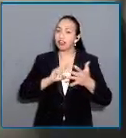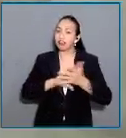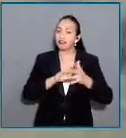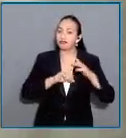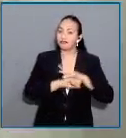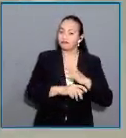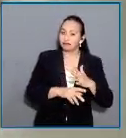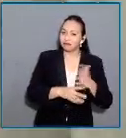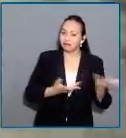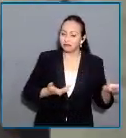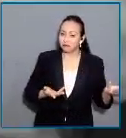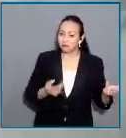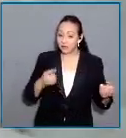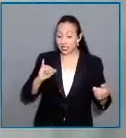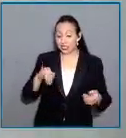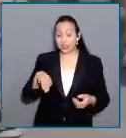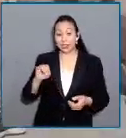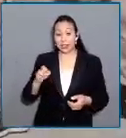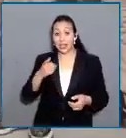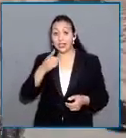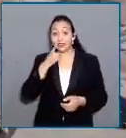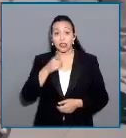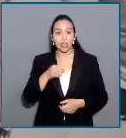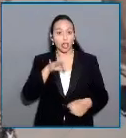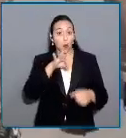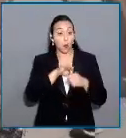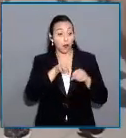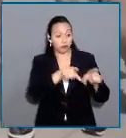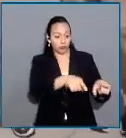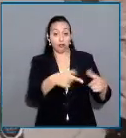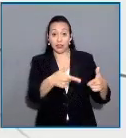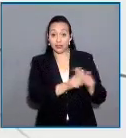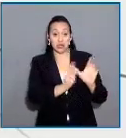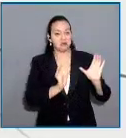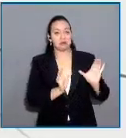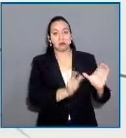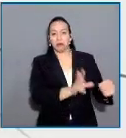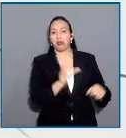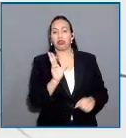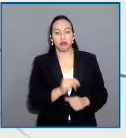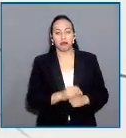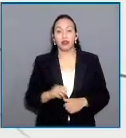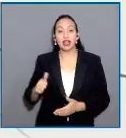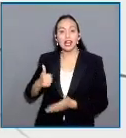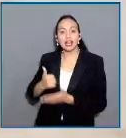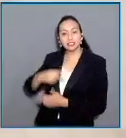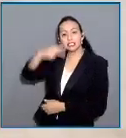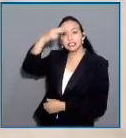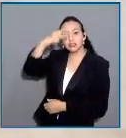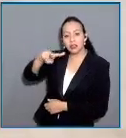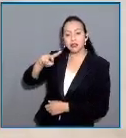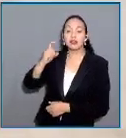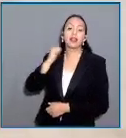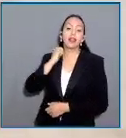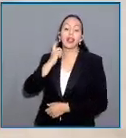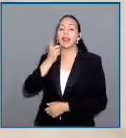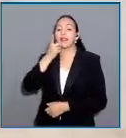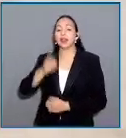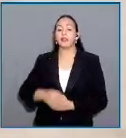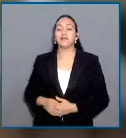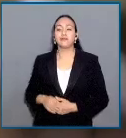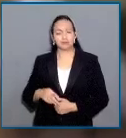INE determinó que no habrá voto de ese sector, en la Ciudad de México el Congreso decidió considerar su